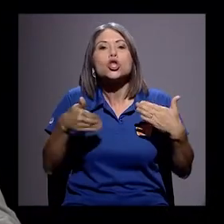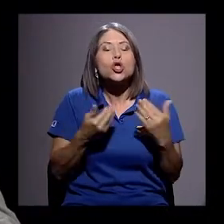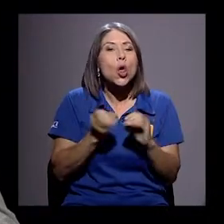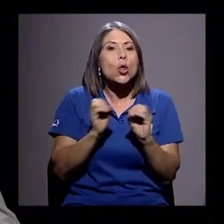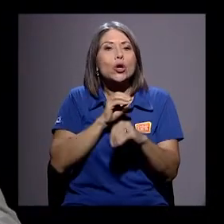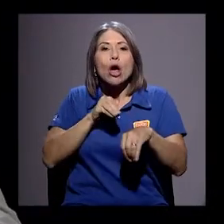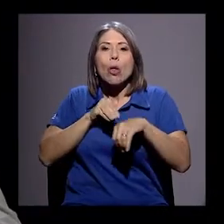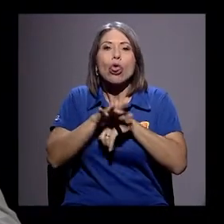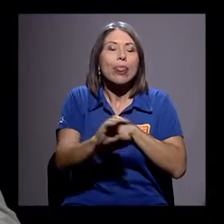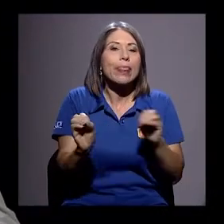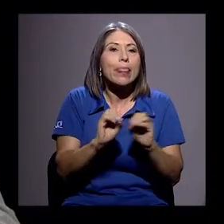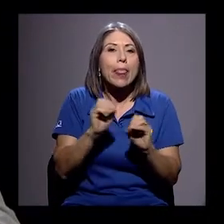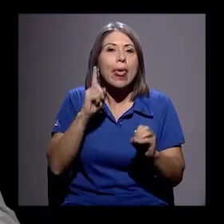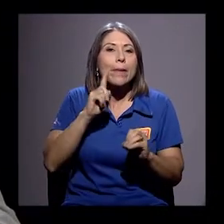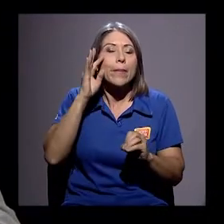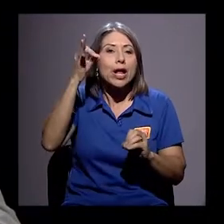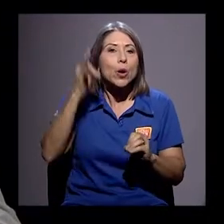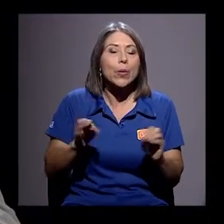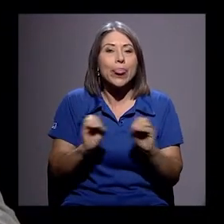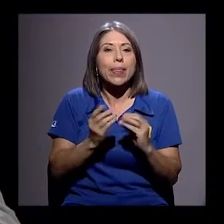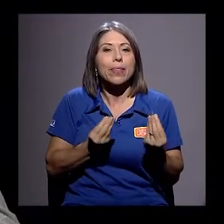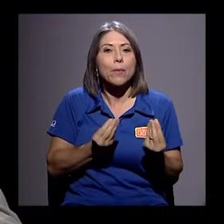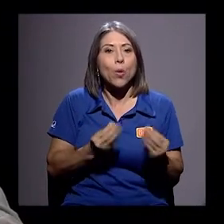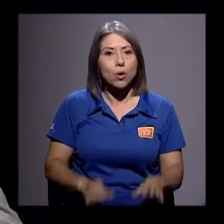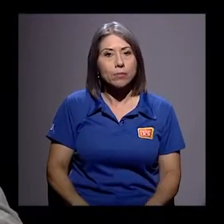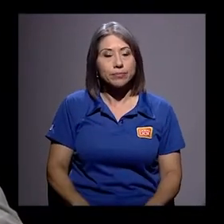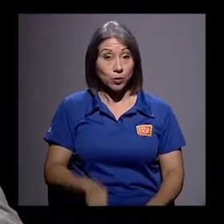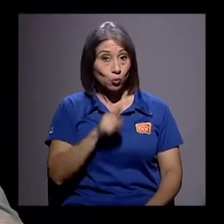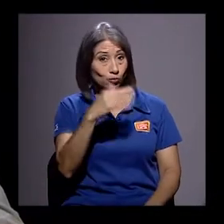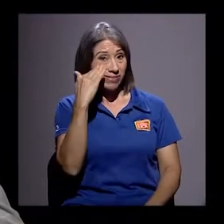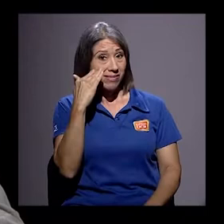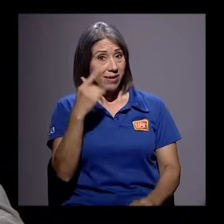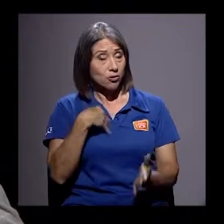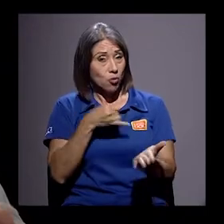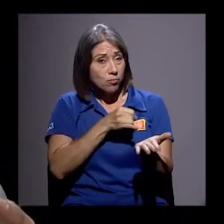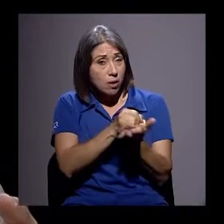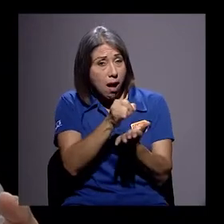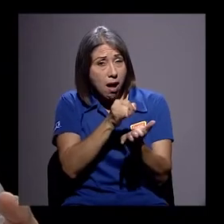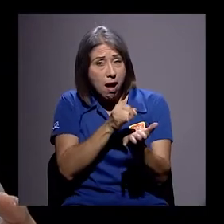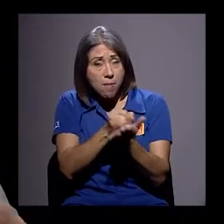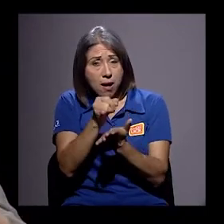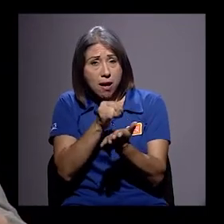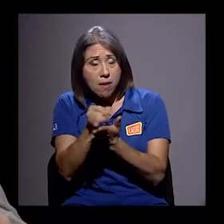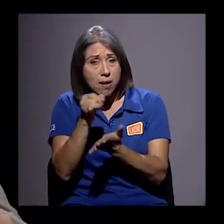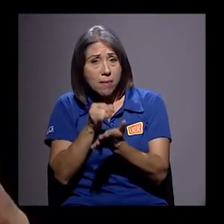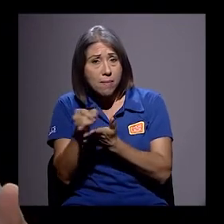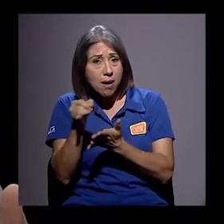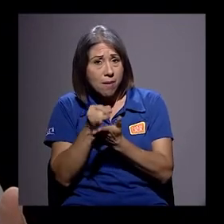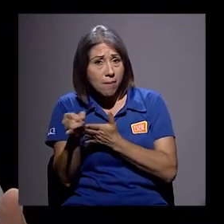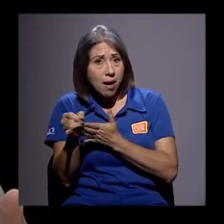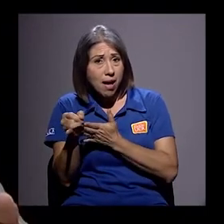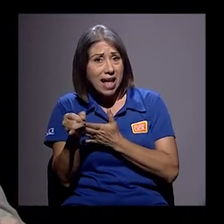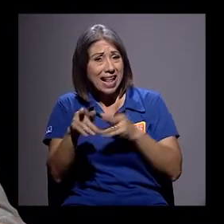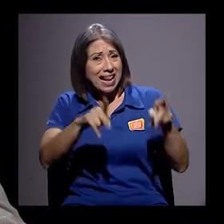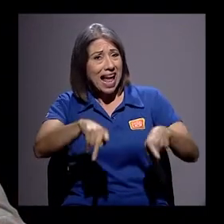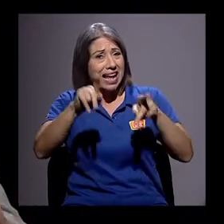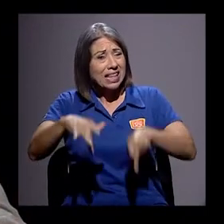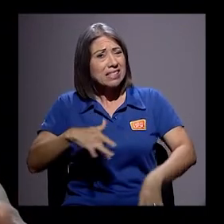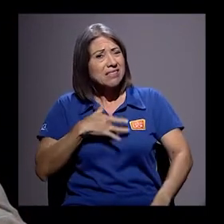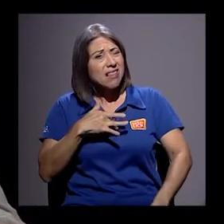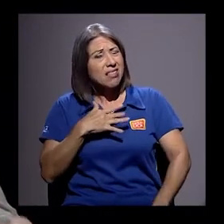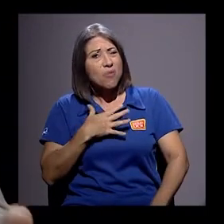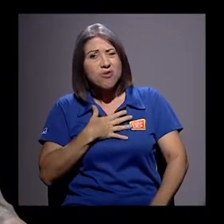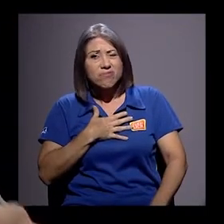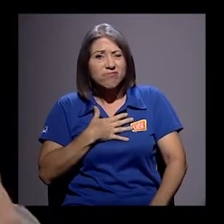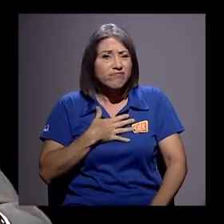de toda la revisión que dice para esta conversación que incluye encuestas hay un decisión de la gente y